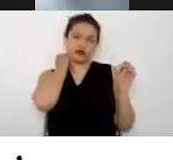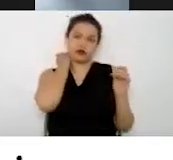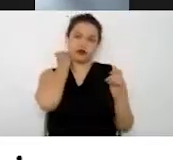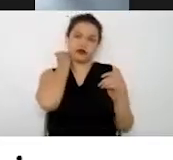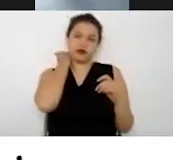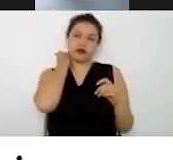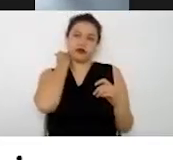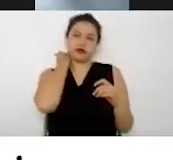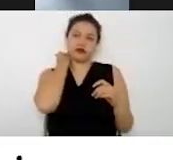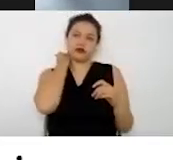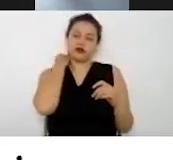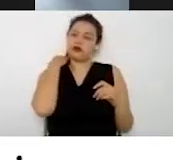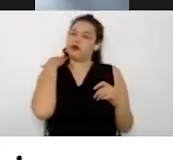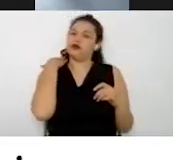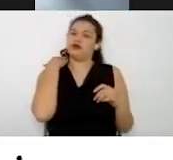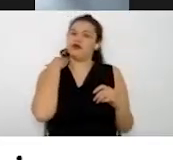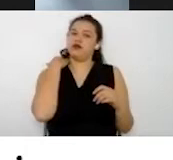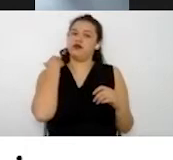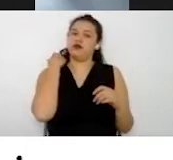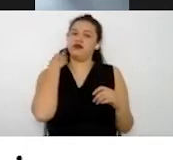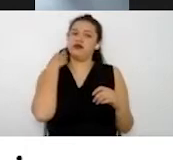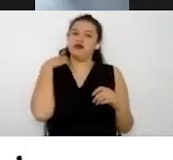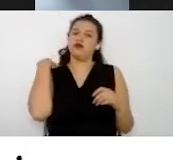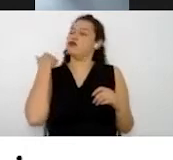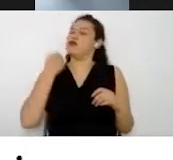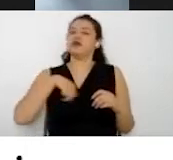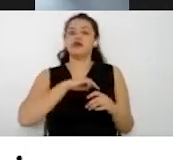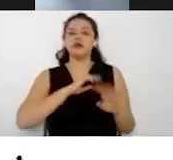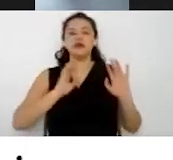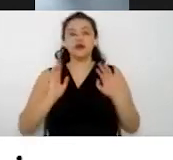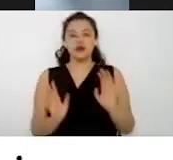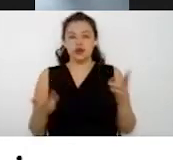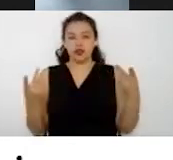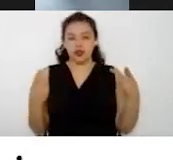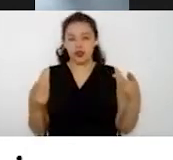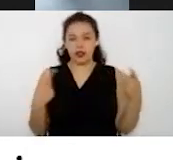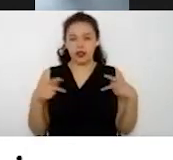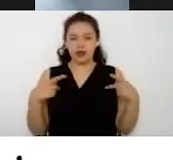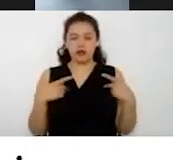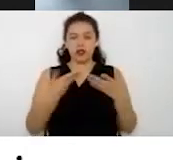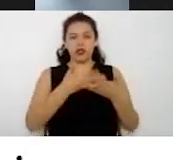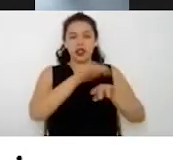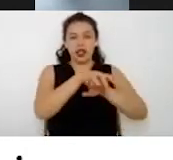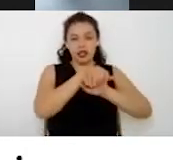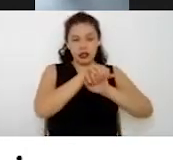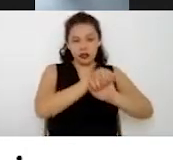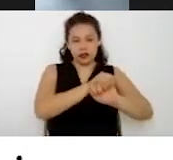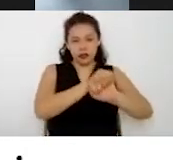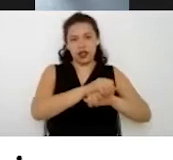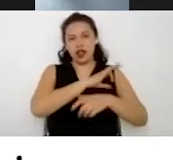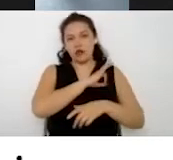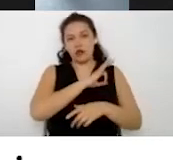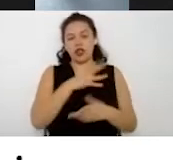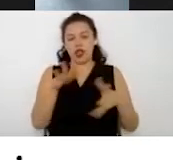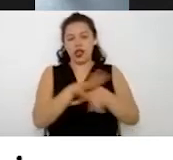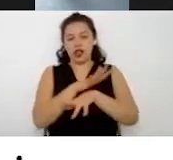Nos hemos quedado en que la persona que está realizando las compresiones puede ser reemplazada. ¿Bien? Ahora